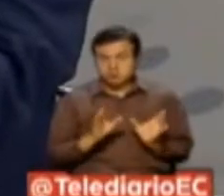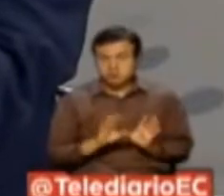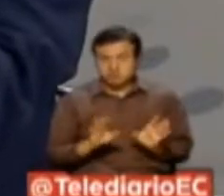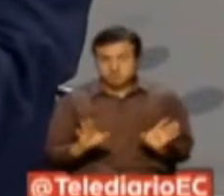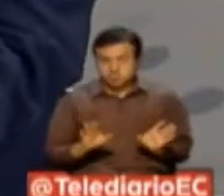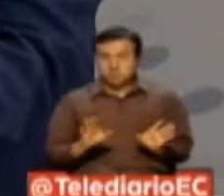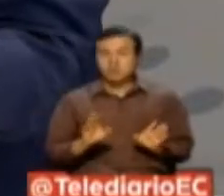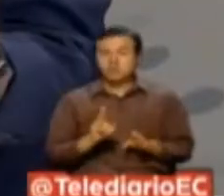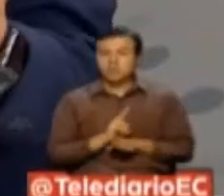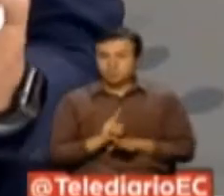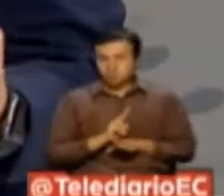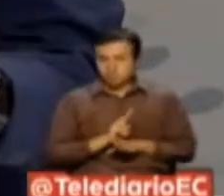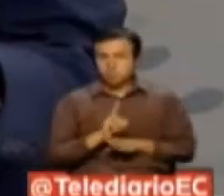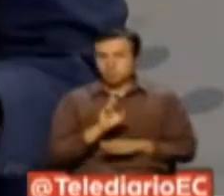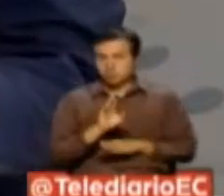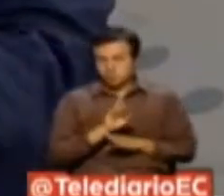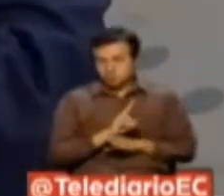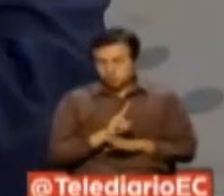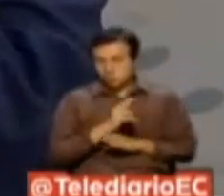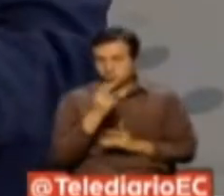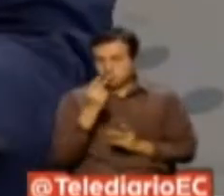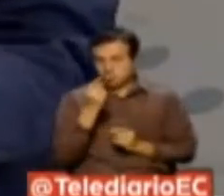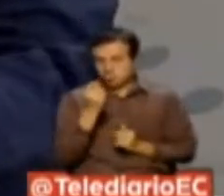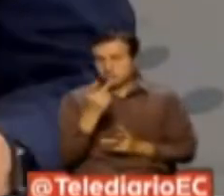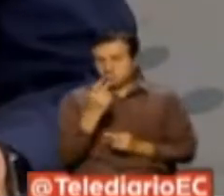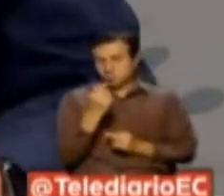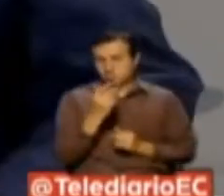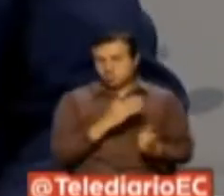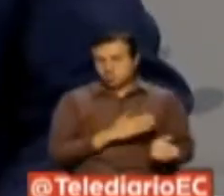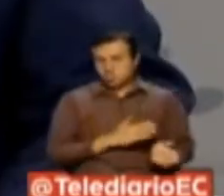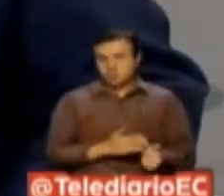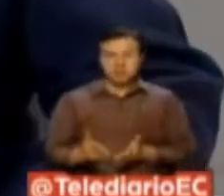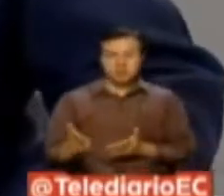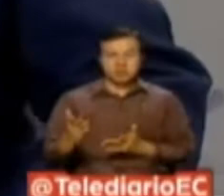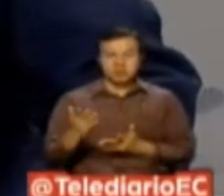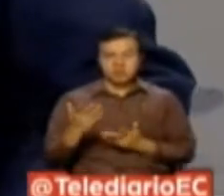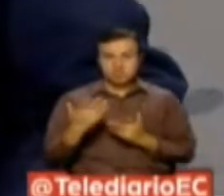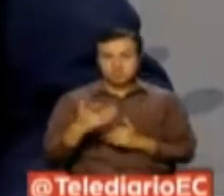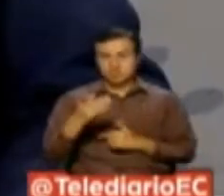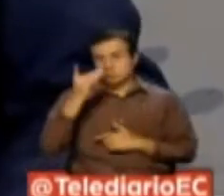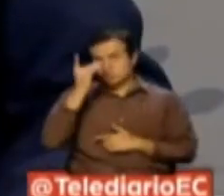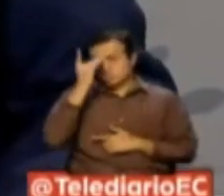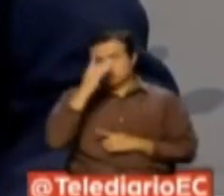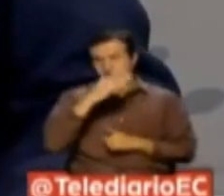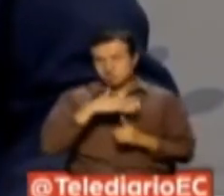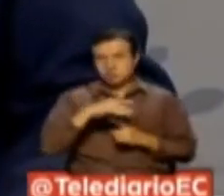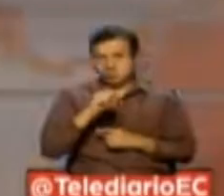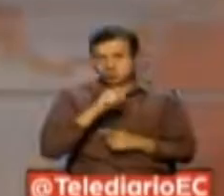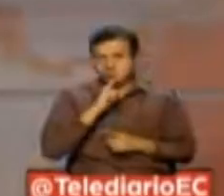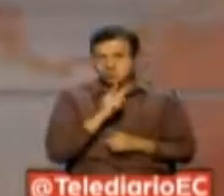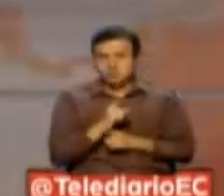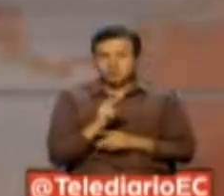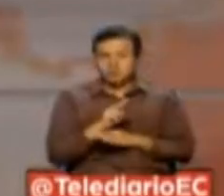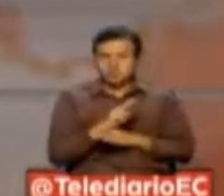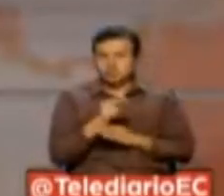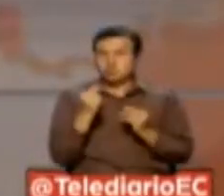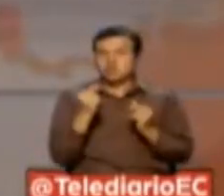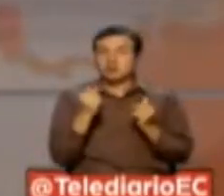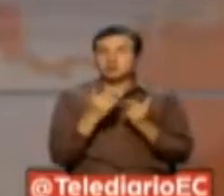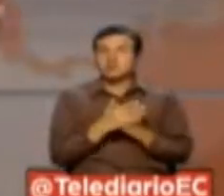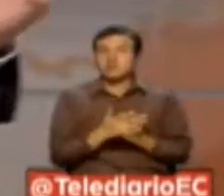pago sino en el uso del sino en el uso del dinero resultado de esta operación de deuda en el uso del dinero